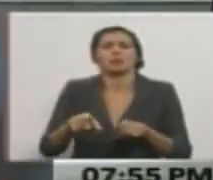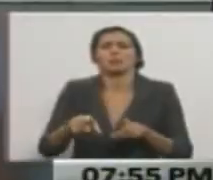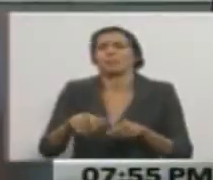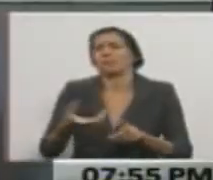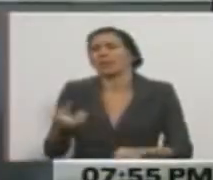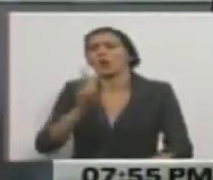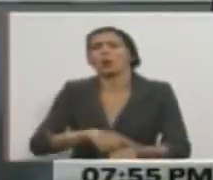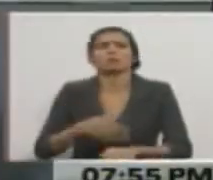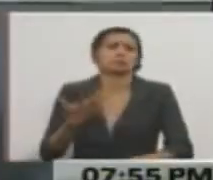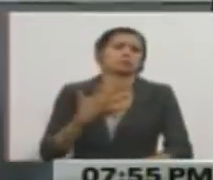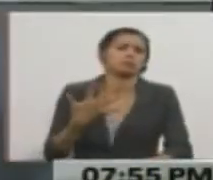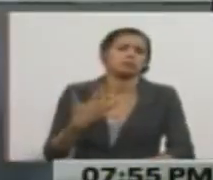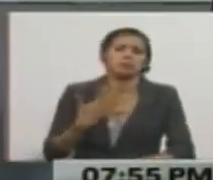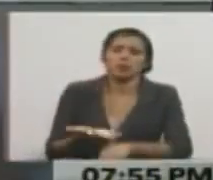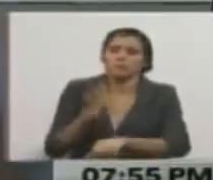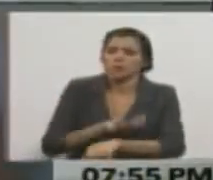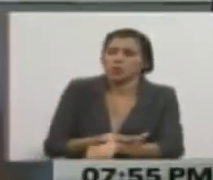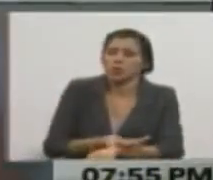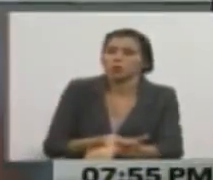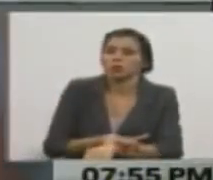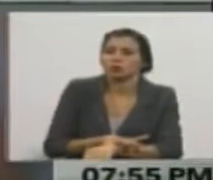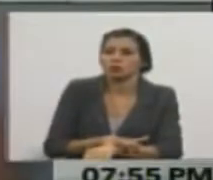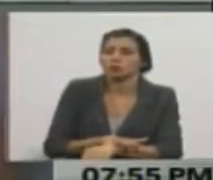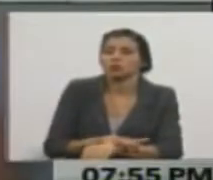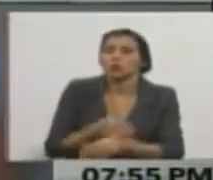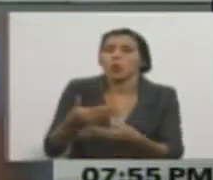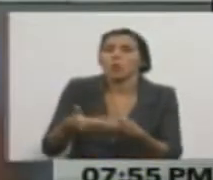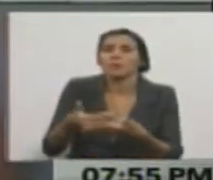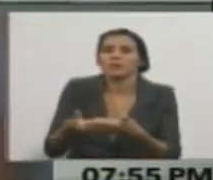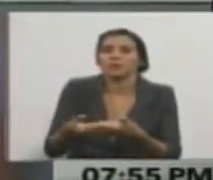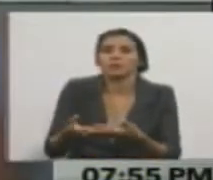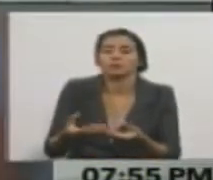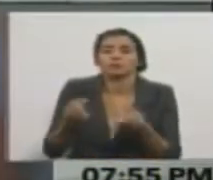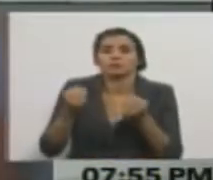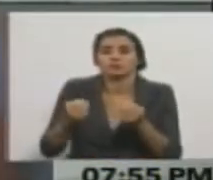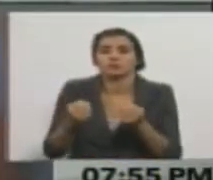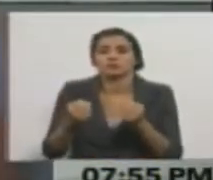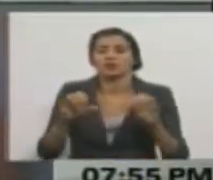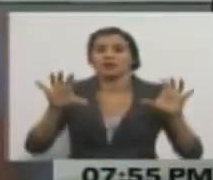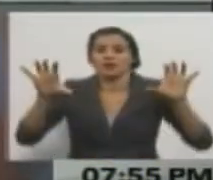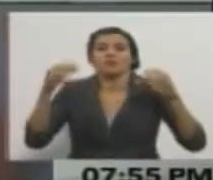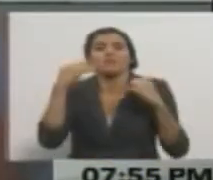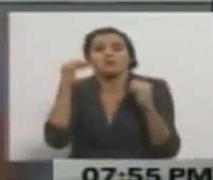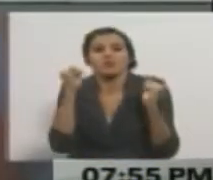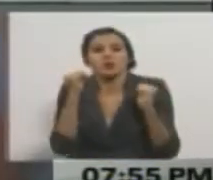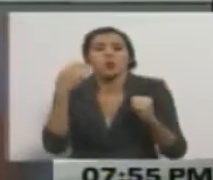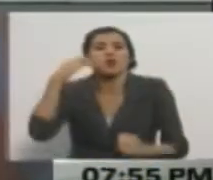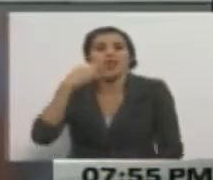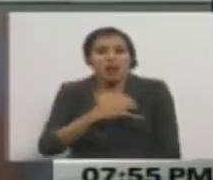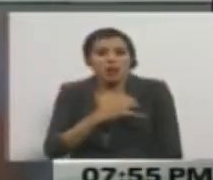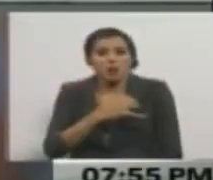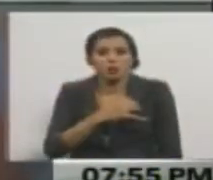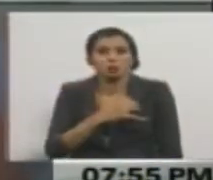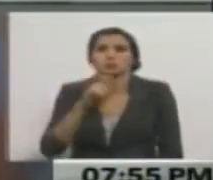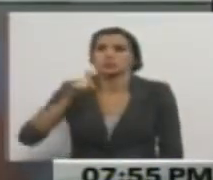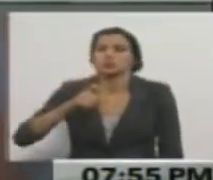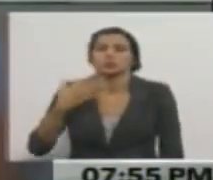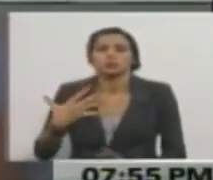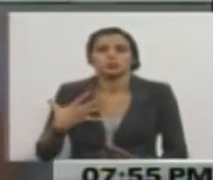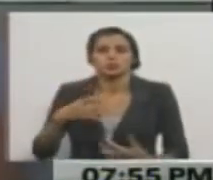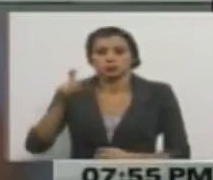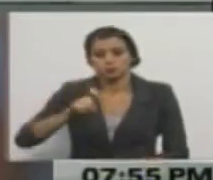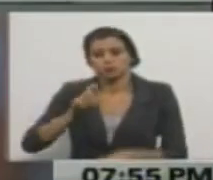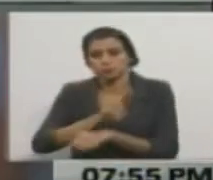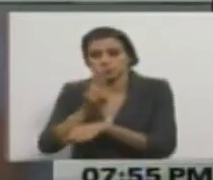¿no? Con tasas de humedad muy altas, donde el aire acondicionado y el hielo, por ejemplo, es indispensable. Bueno, debido